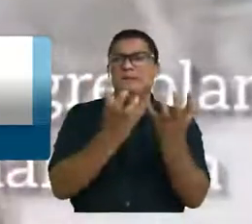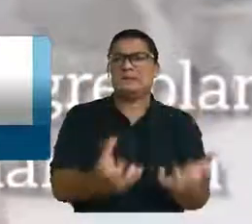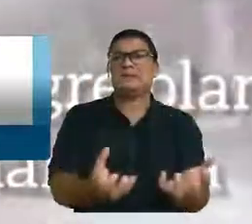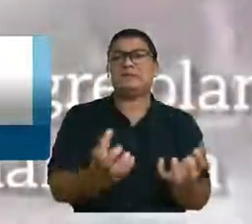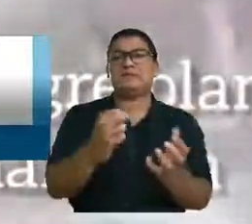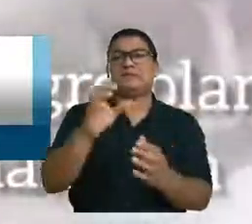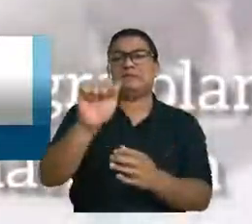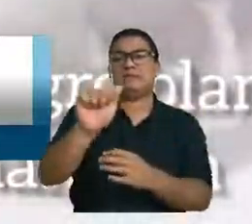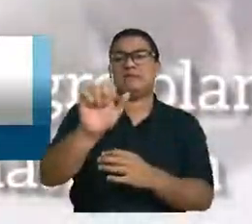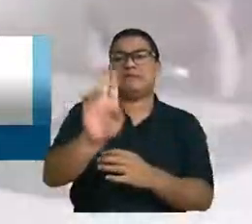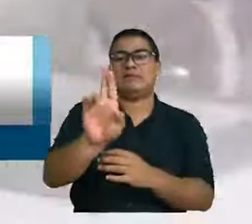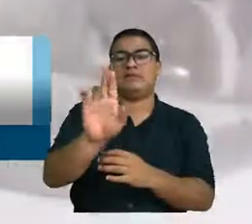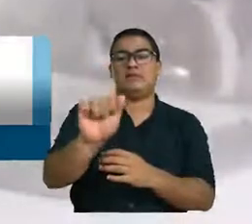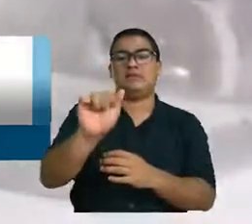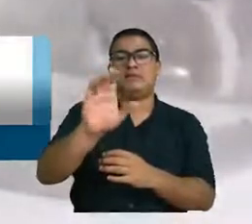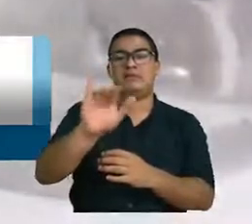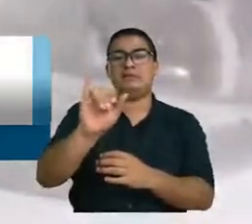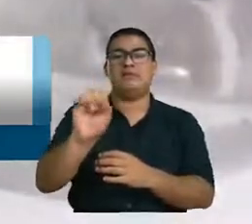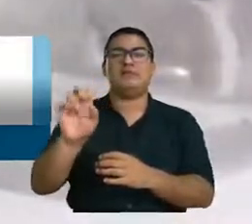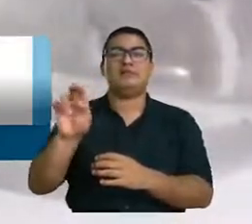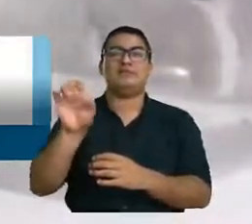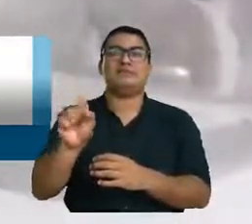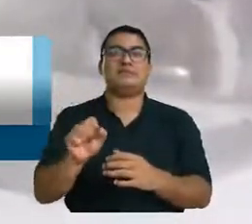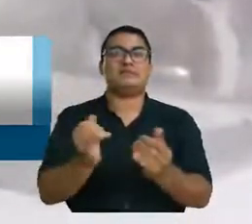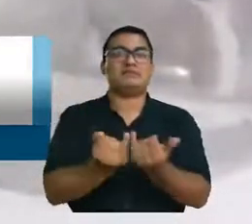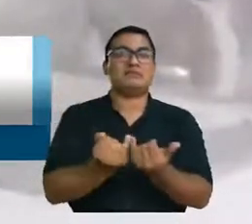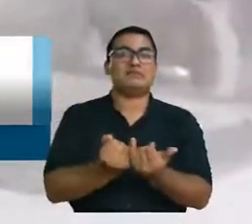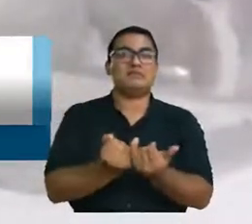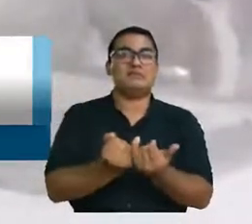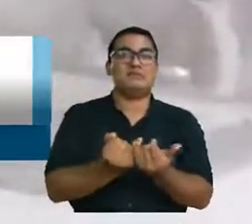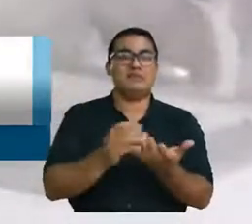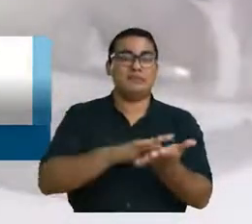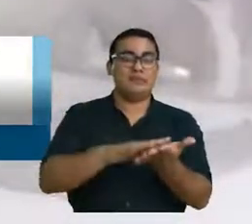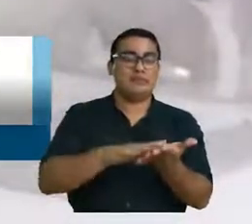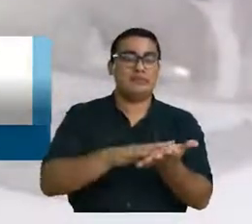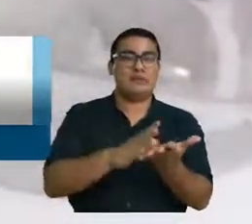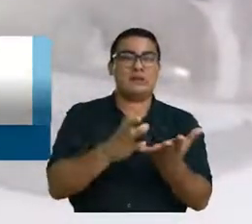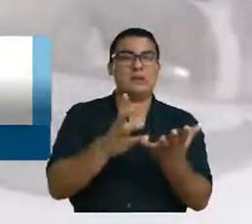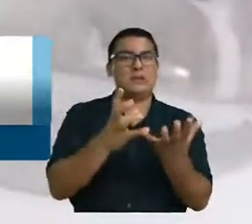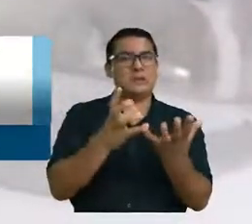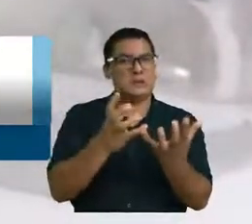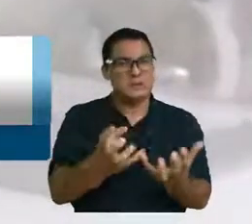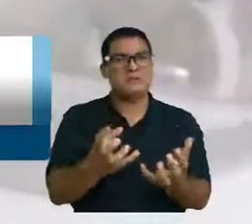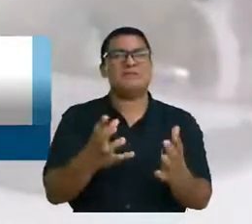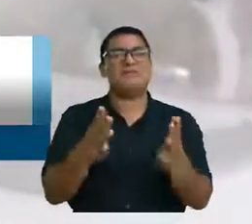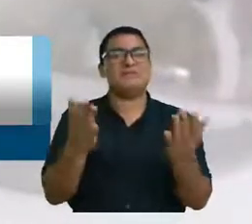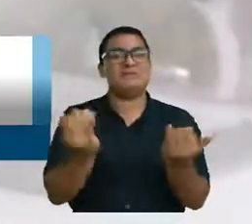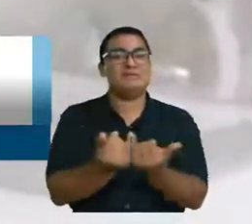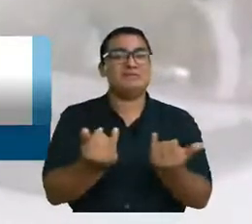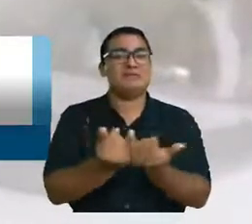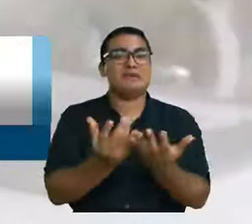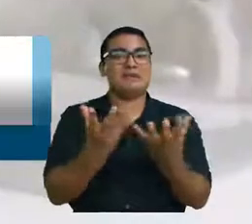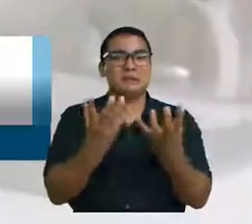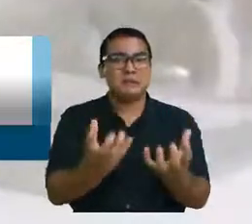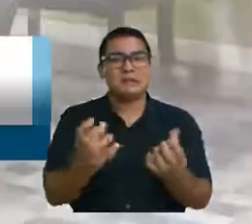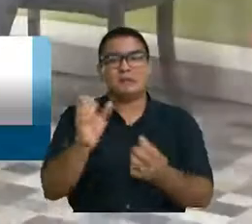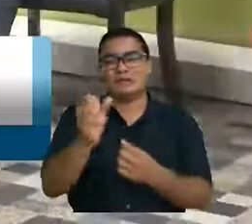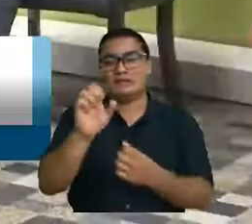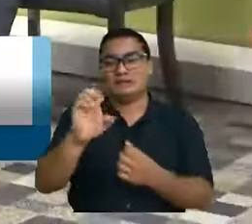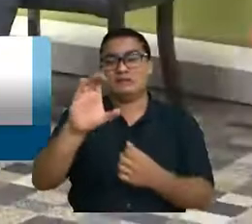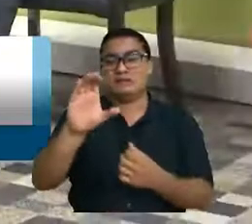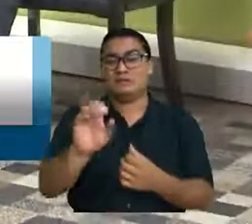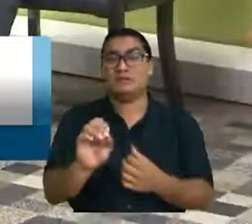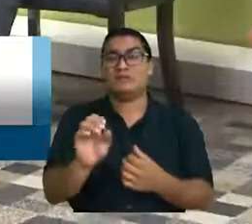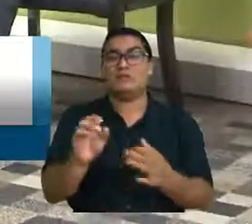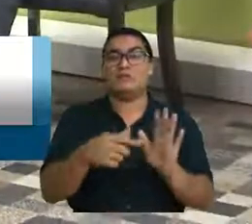llama abrasiones. Las abrasiones son la piel que se abre, tan reseca la piel. Y